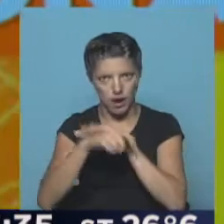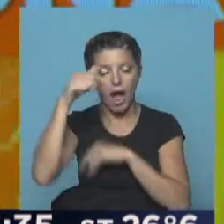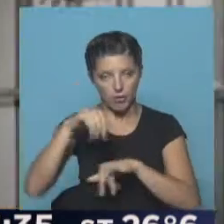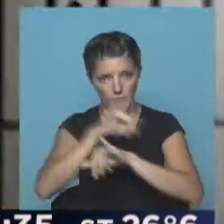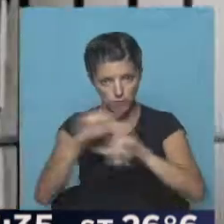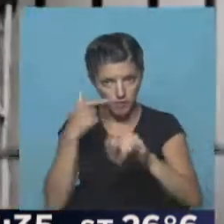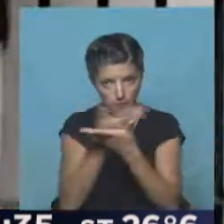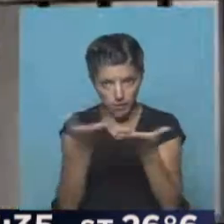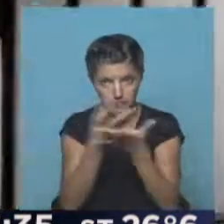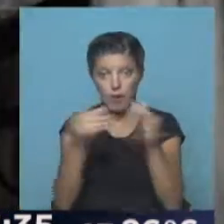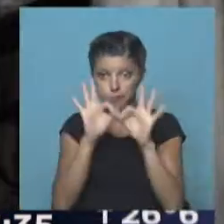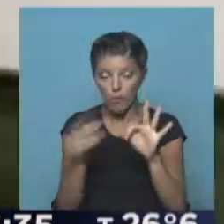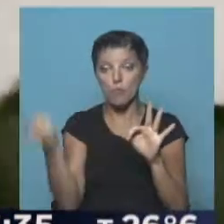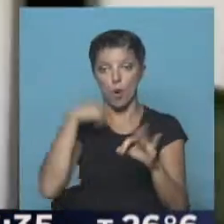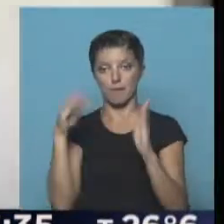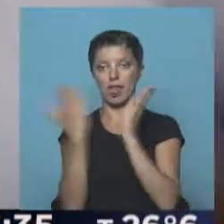informe.